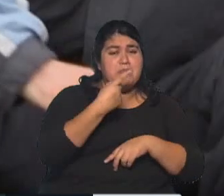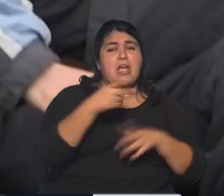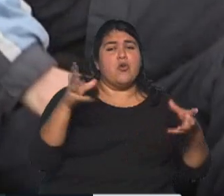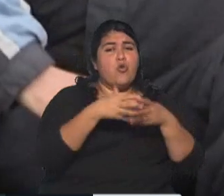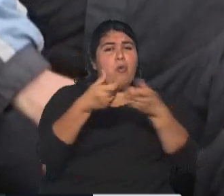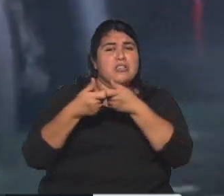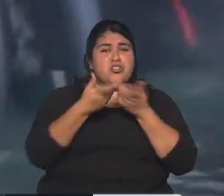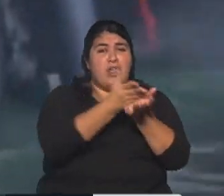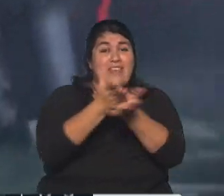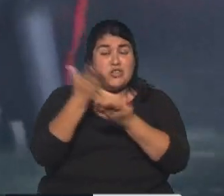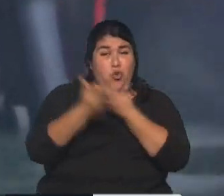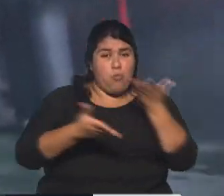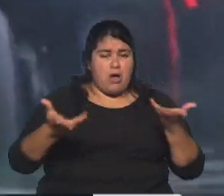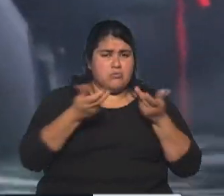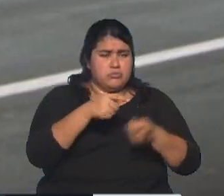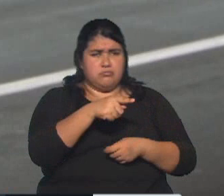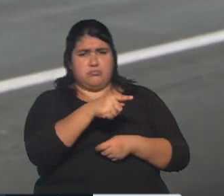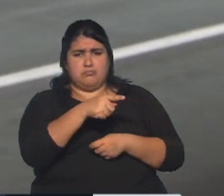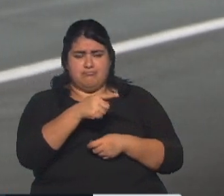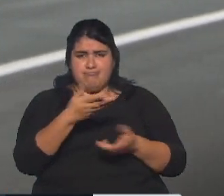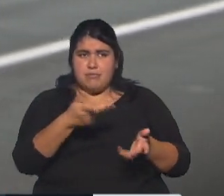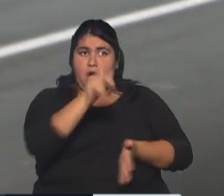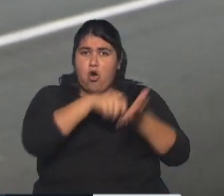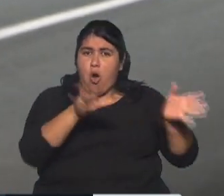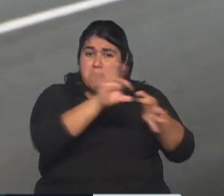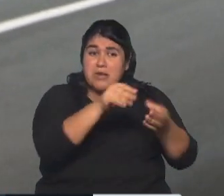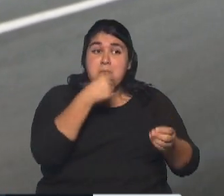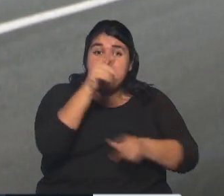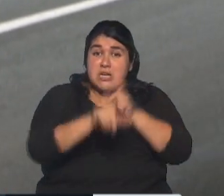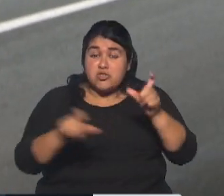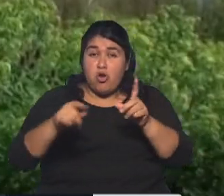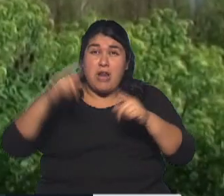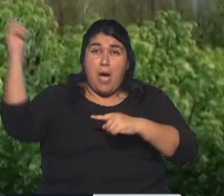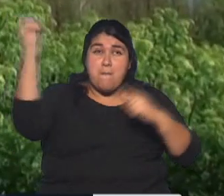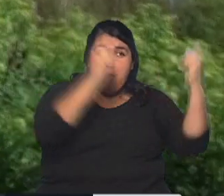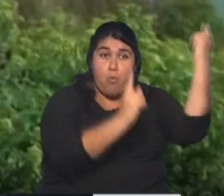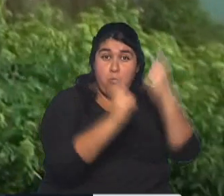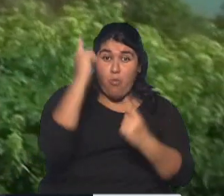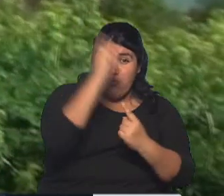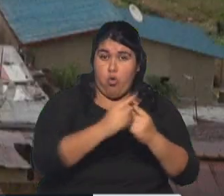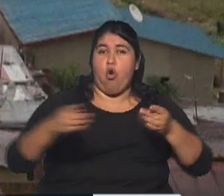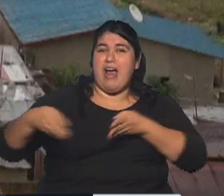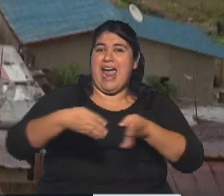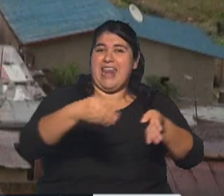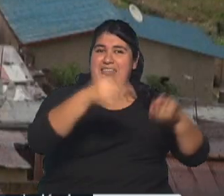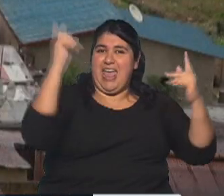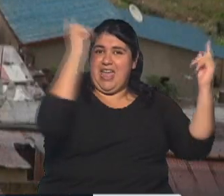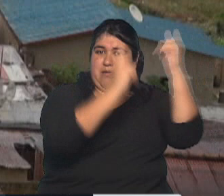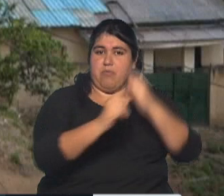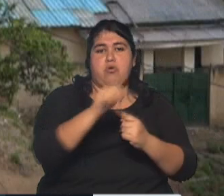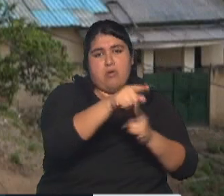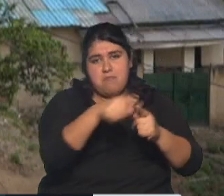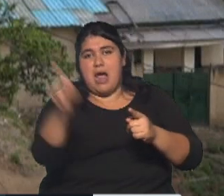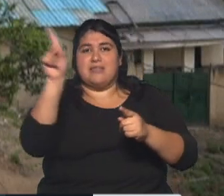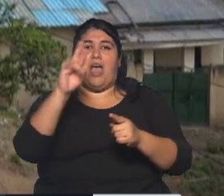los derechos humanos. El convenio establece que los refugiados que ingresen al Reino Unido por el Canal de la Mancha serán enviados a